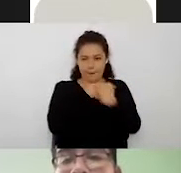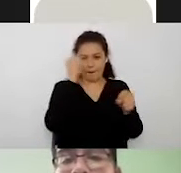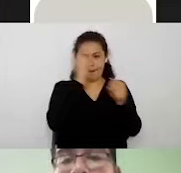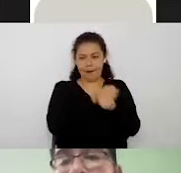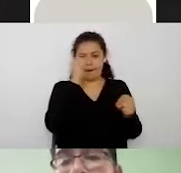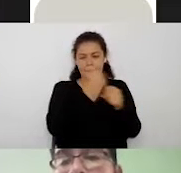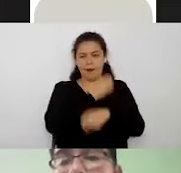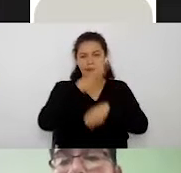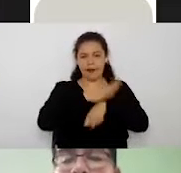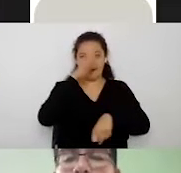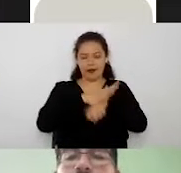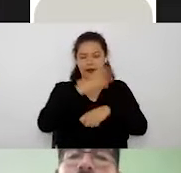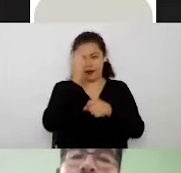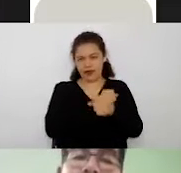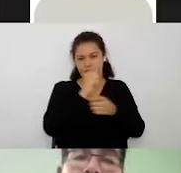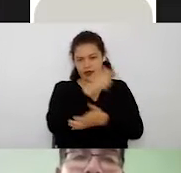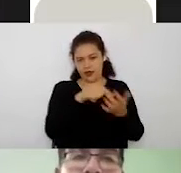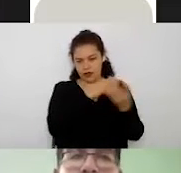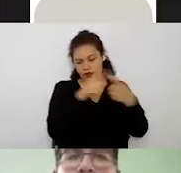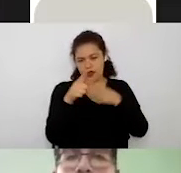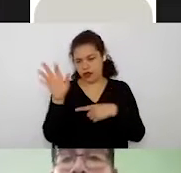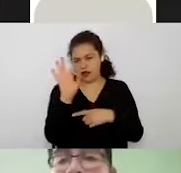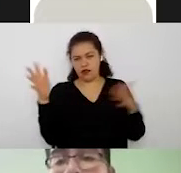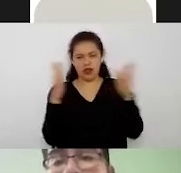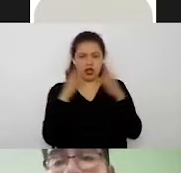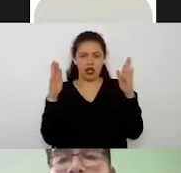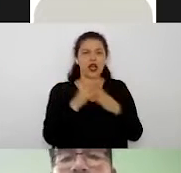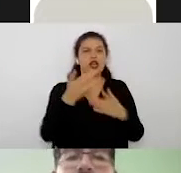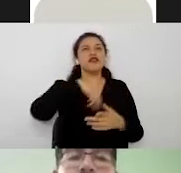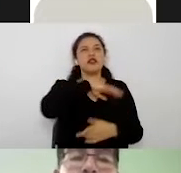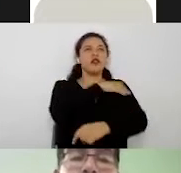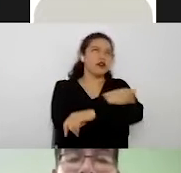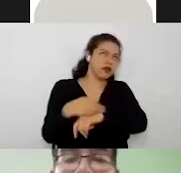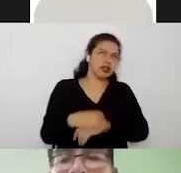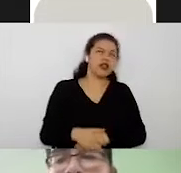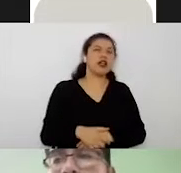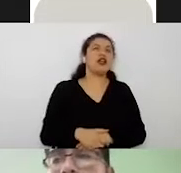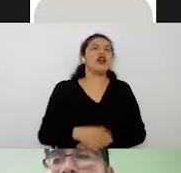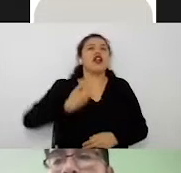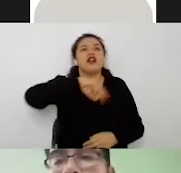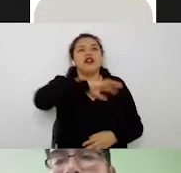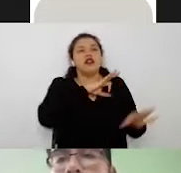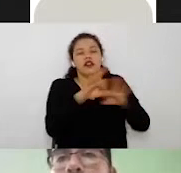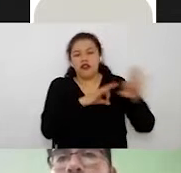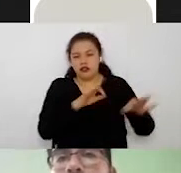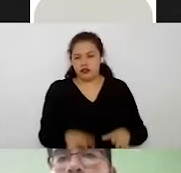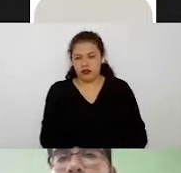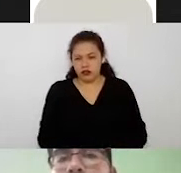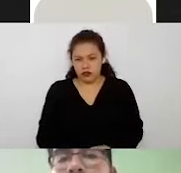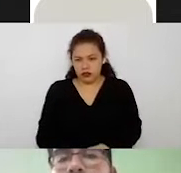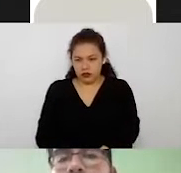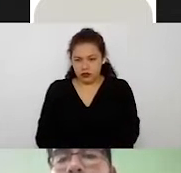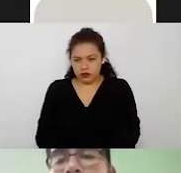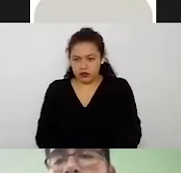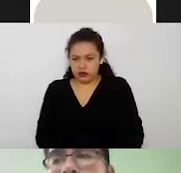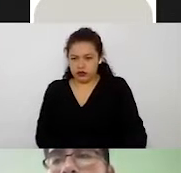todo practicarlo en diferentes lugares, a lo mejor en nuestra casa, con nuestra familia, en nuestro trabajo, en un lugar en donde yo pueda